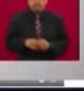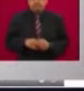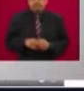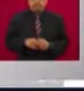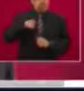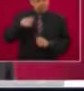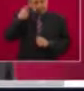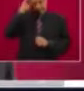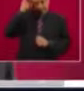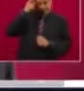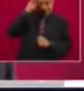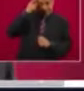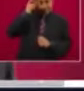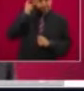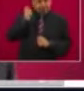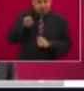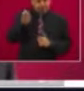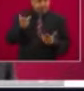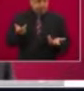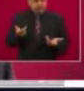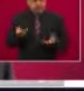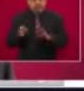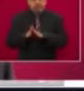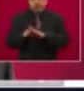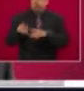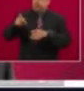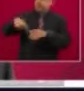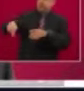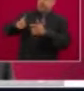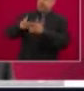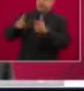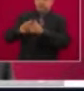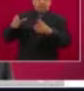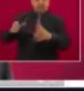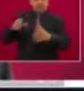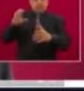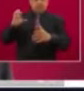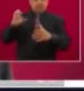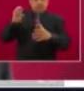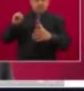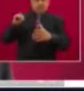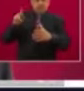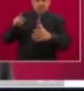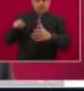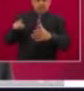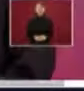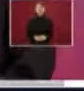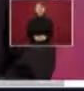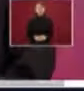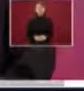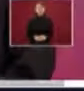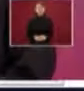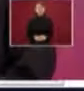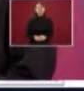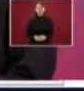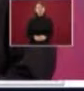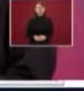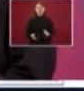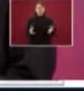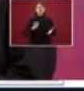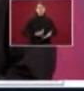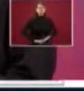causa a un columnista ya pone en riesgo a este profesional frente a su propio medio o frente a las consecuencias en la